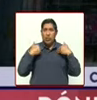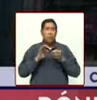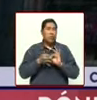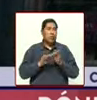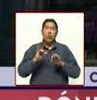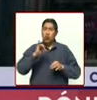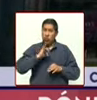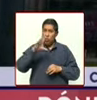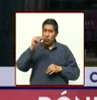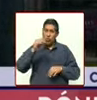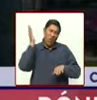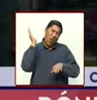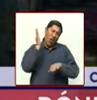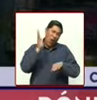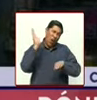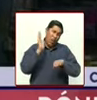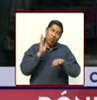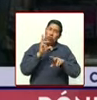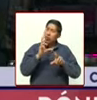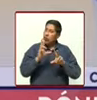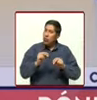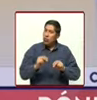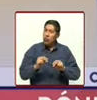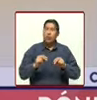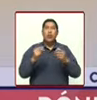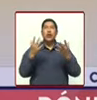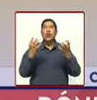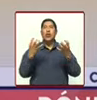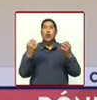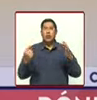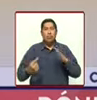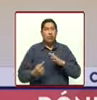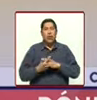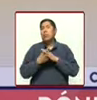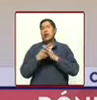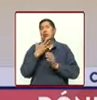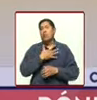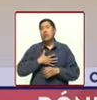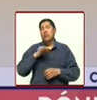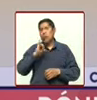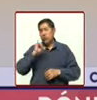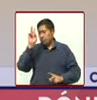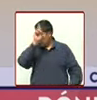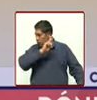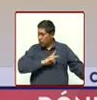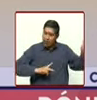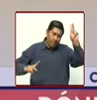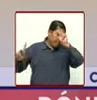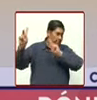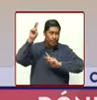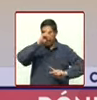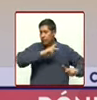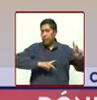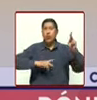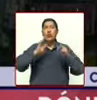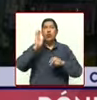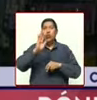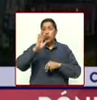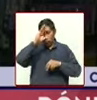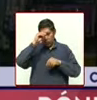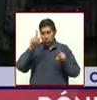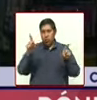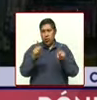Yo no te voy a hacer nada. Yo solamente quisiera que aparezcas porque me encuentro preocupado. Tus hermanos